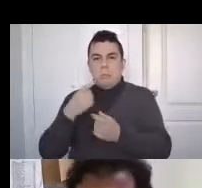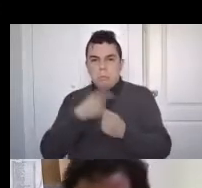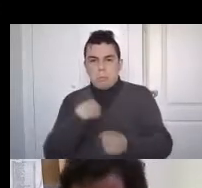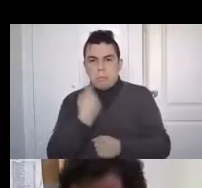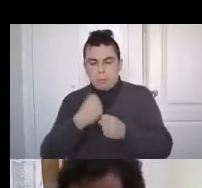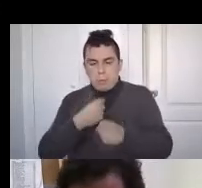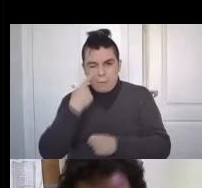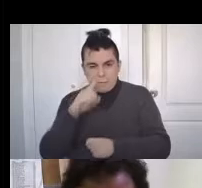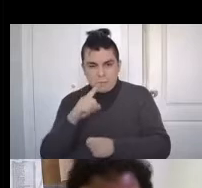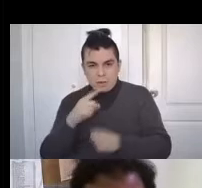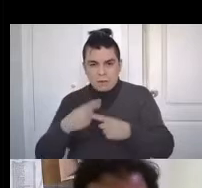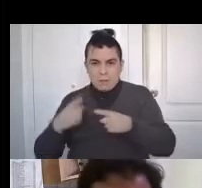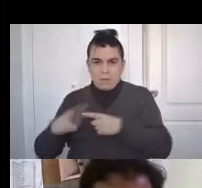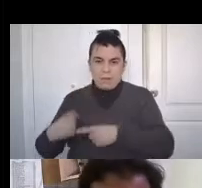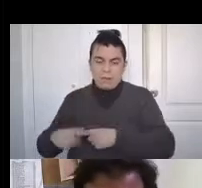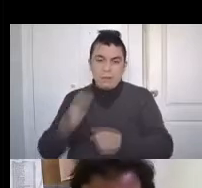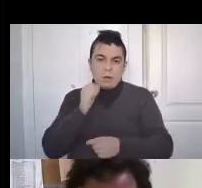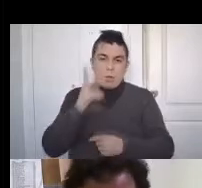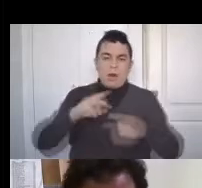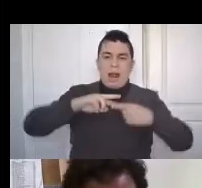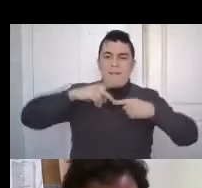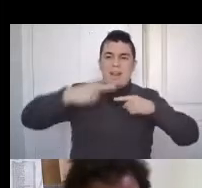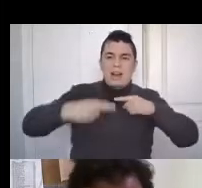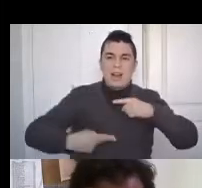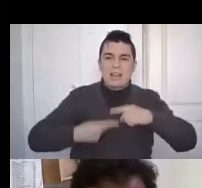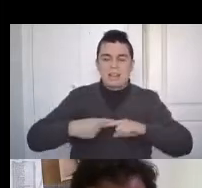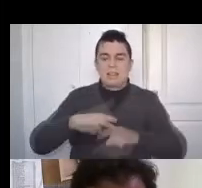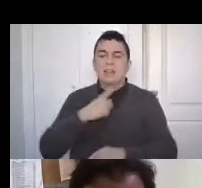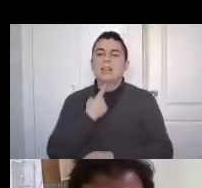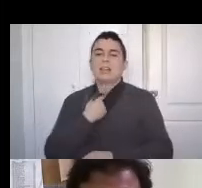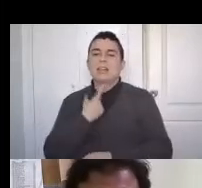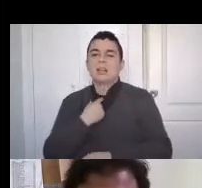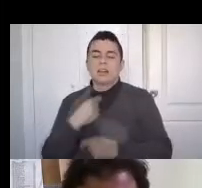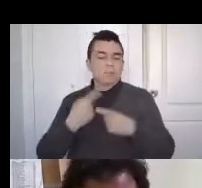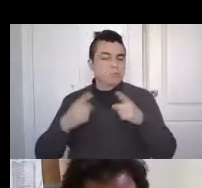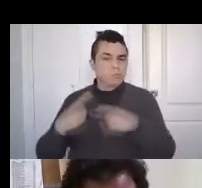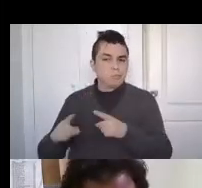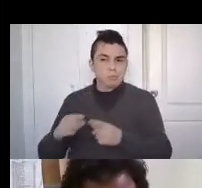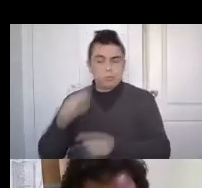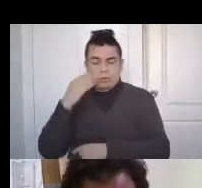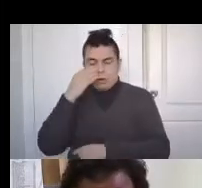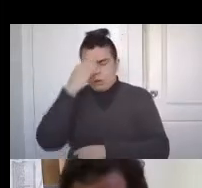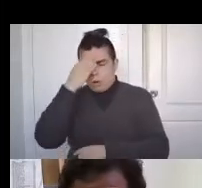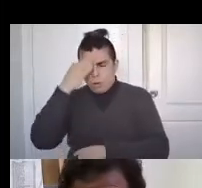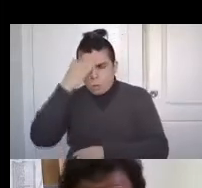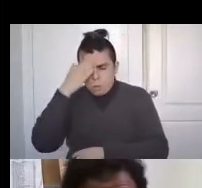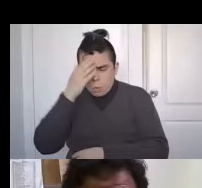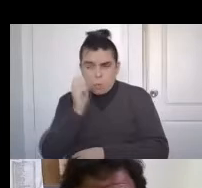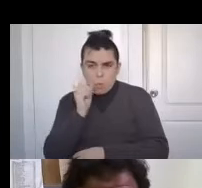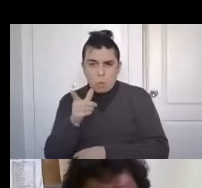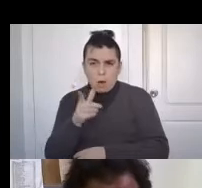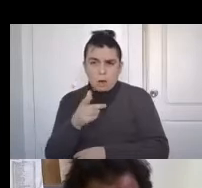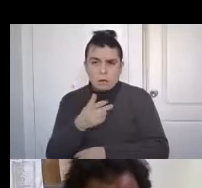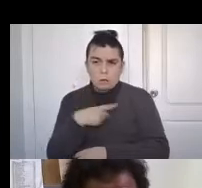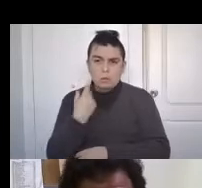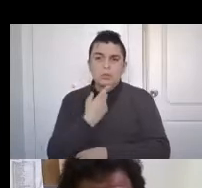¿Cuáles son las variantes de interés y de preocupación y cuál es la diferencia, ¿cierto? Las variantes de preocupación es que nos tienen que preocupar muchísimo hoy día